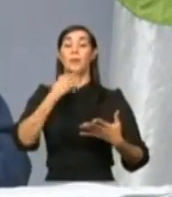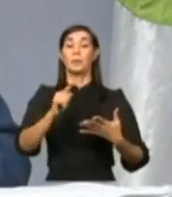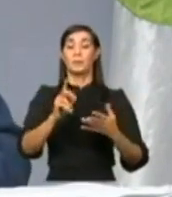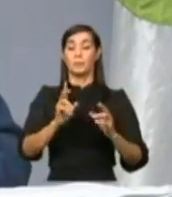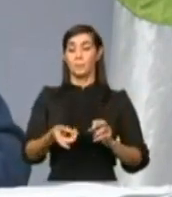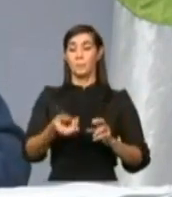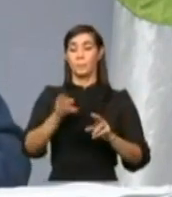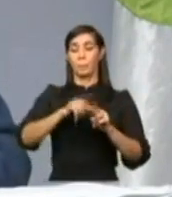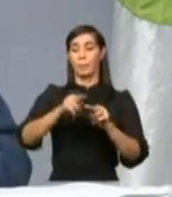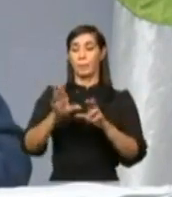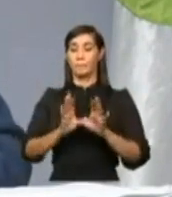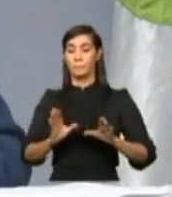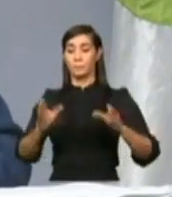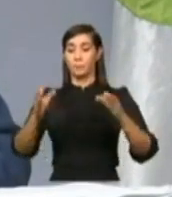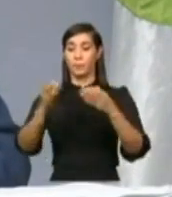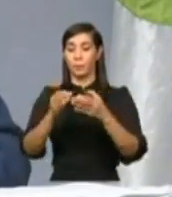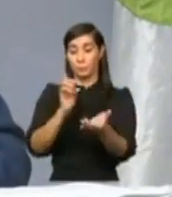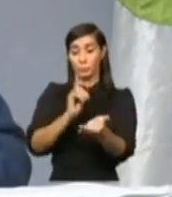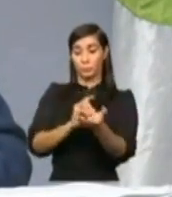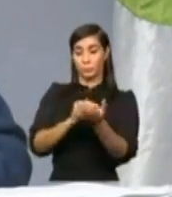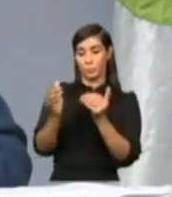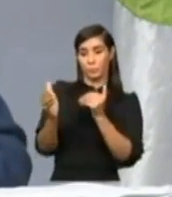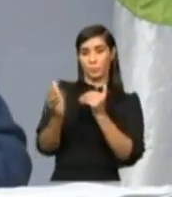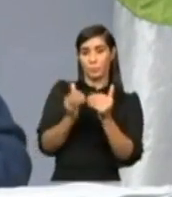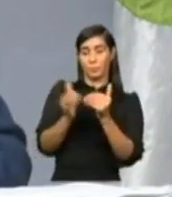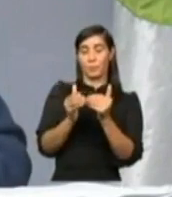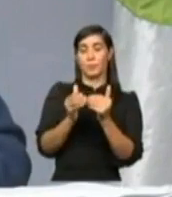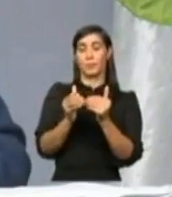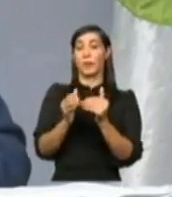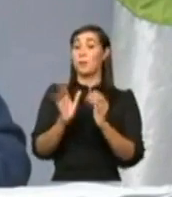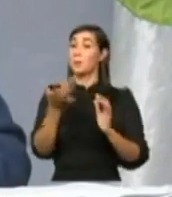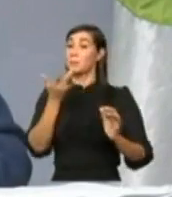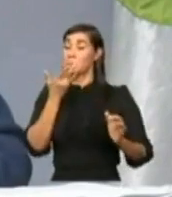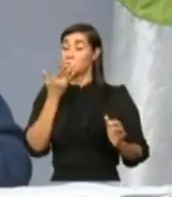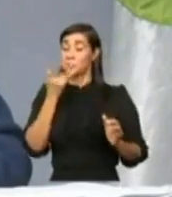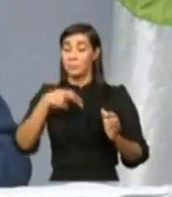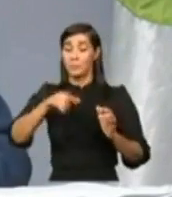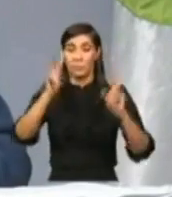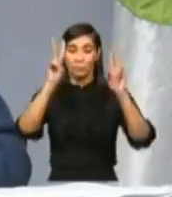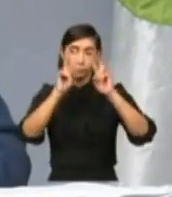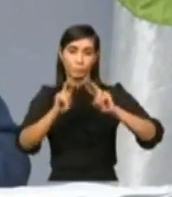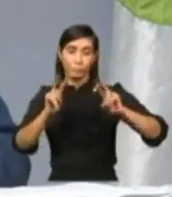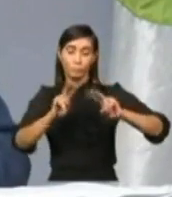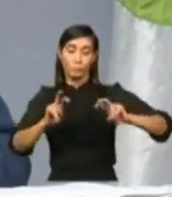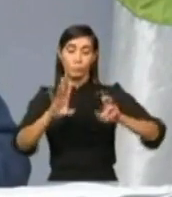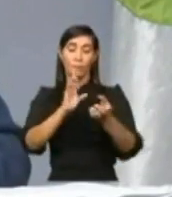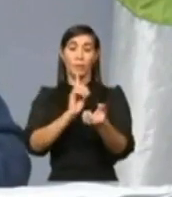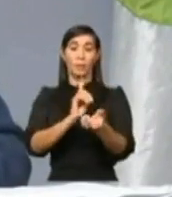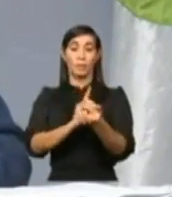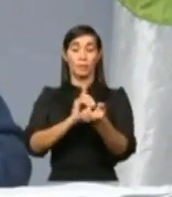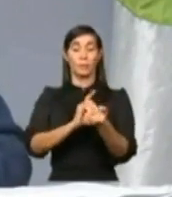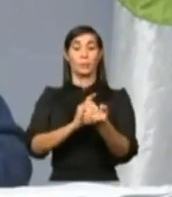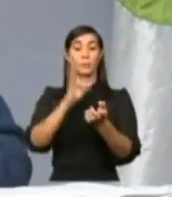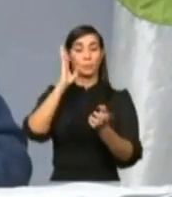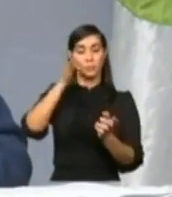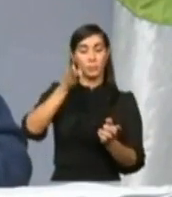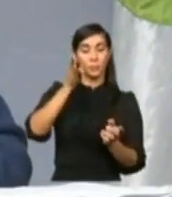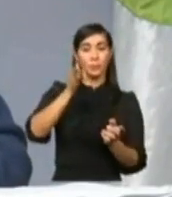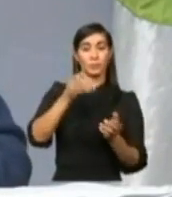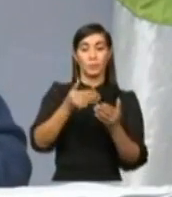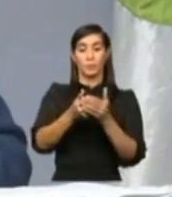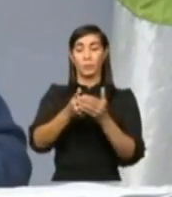recurrir al centro médico más cercano o al de su preferencia con fines de ser atendido